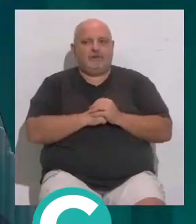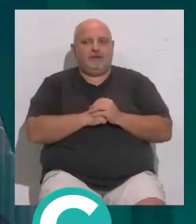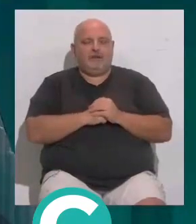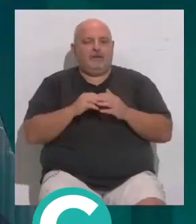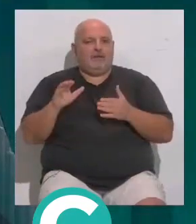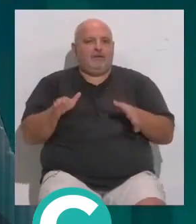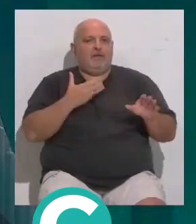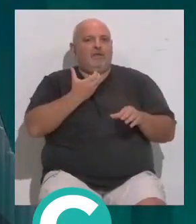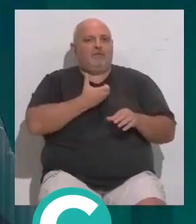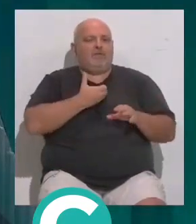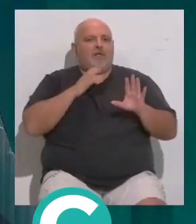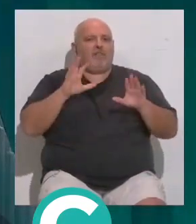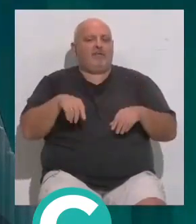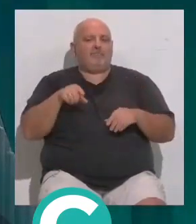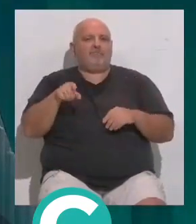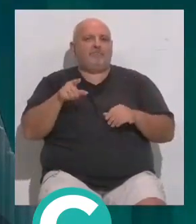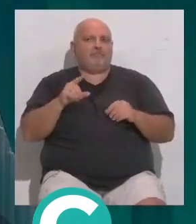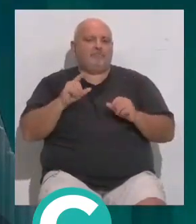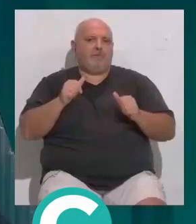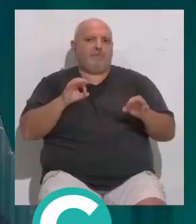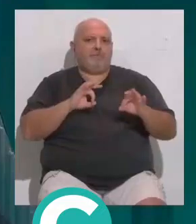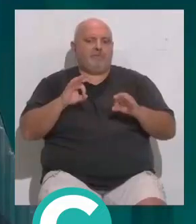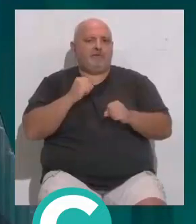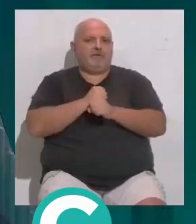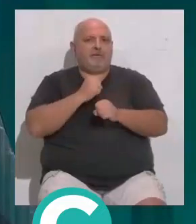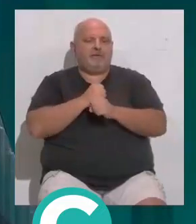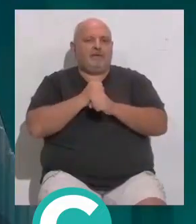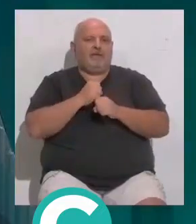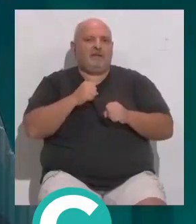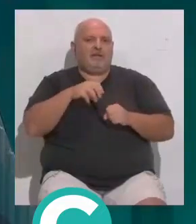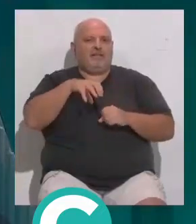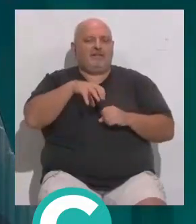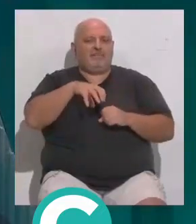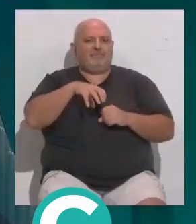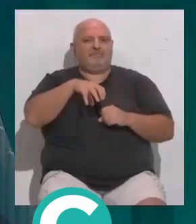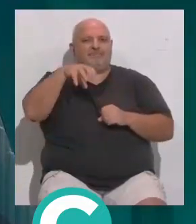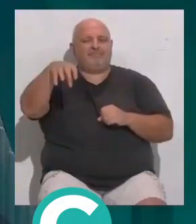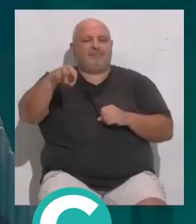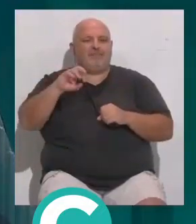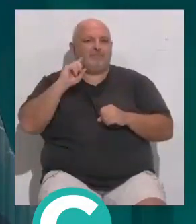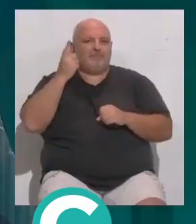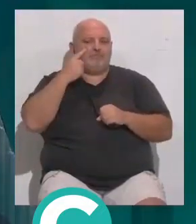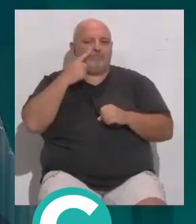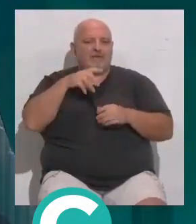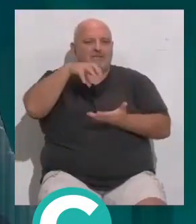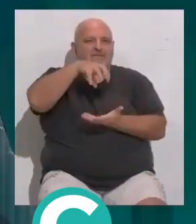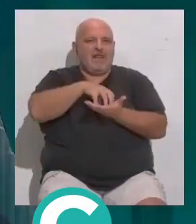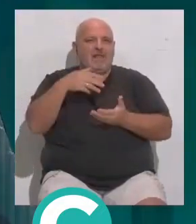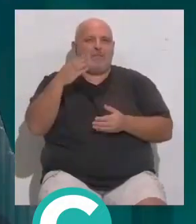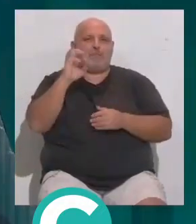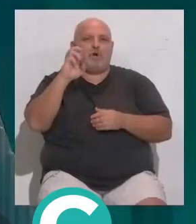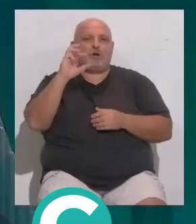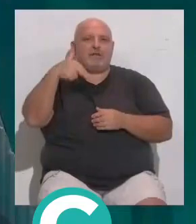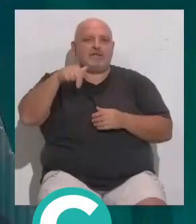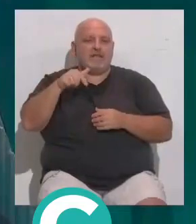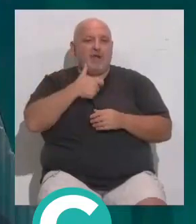Y el Ayuntamiento de Cádiz ha iniciado los trabajos para la reubicación de los restos hallados en el chalet de La Porteña. La